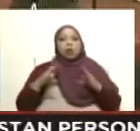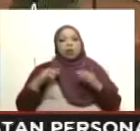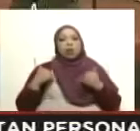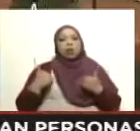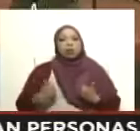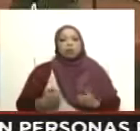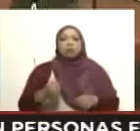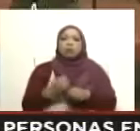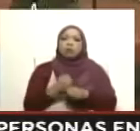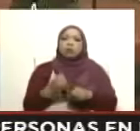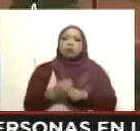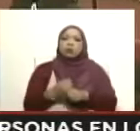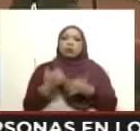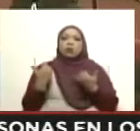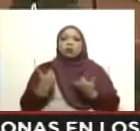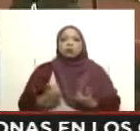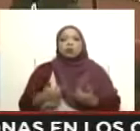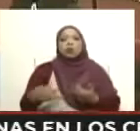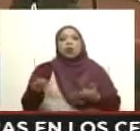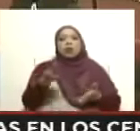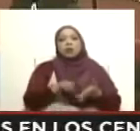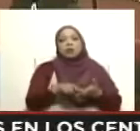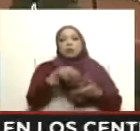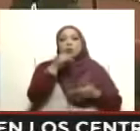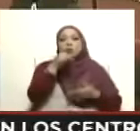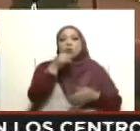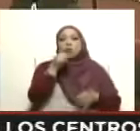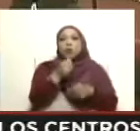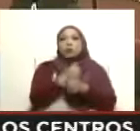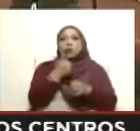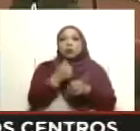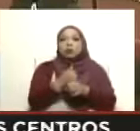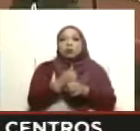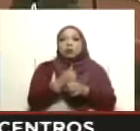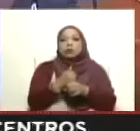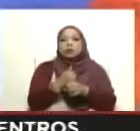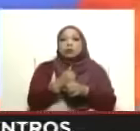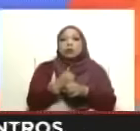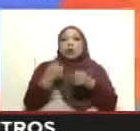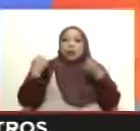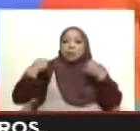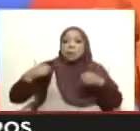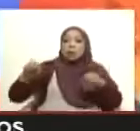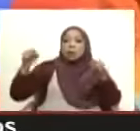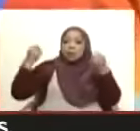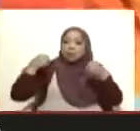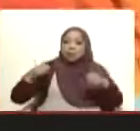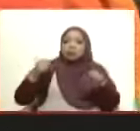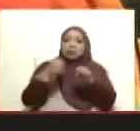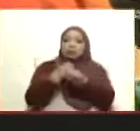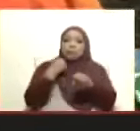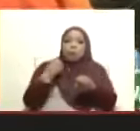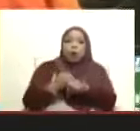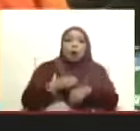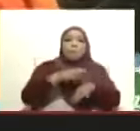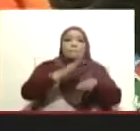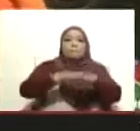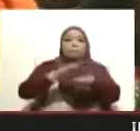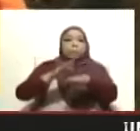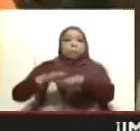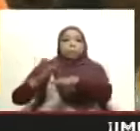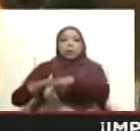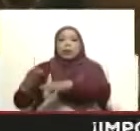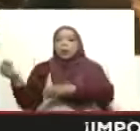contrario ha llegado la hora de redoblar ha llegado la del remate ha llegado la hora de convocar a